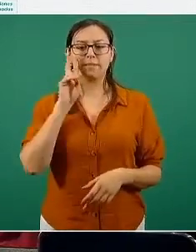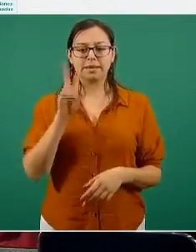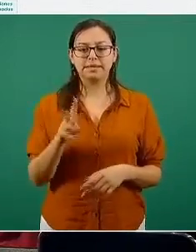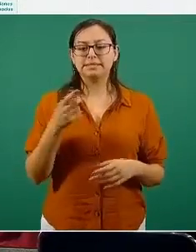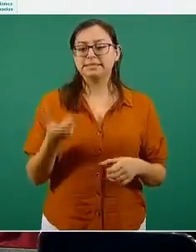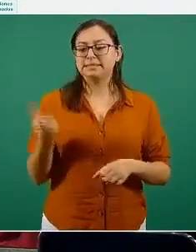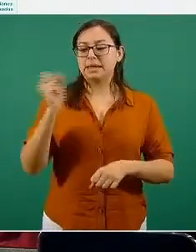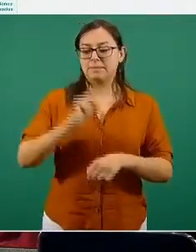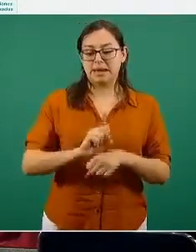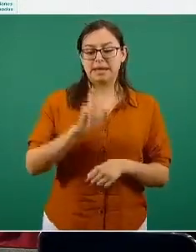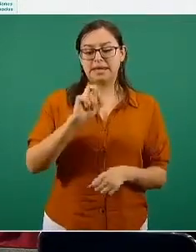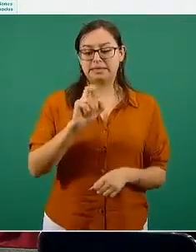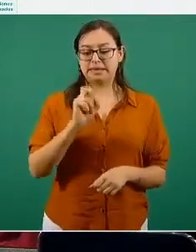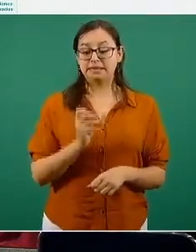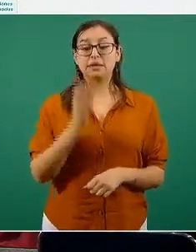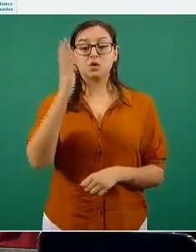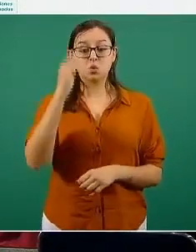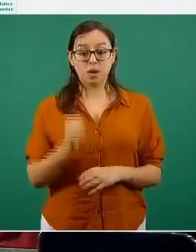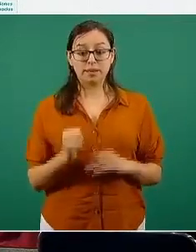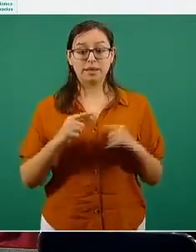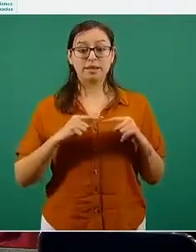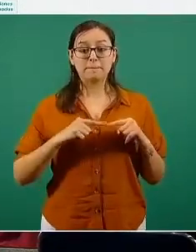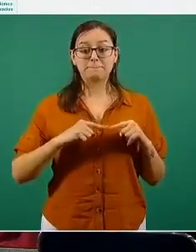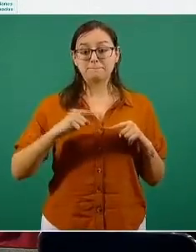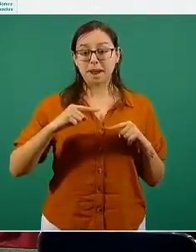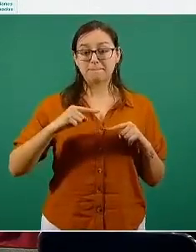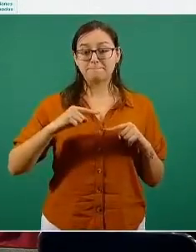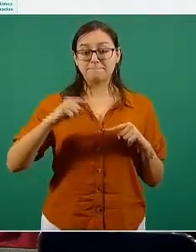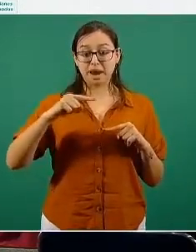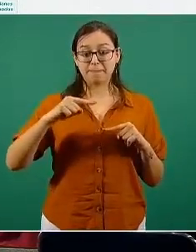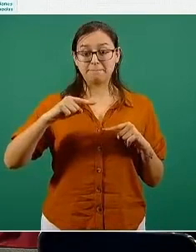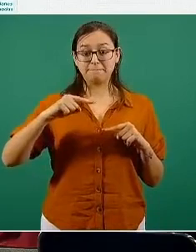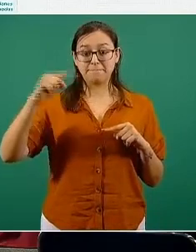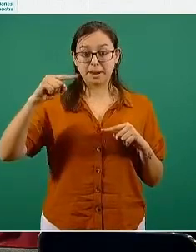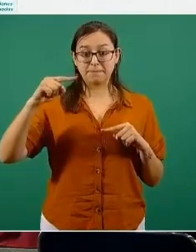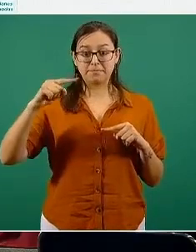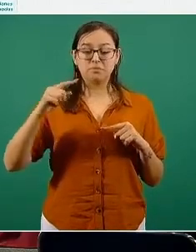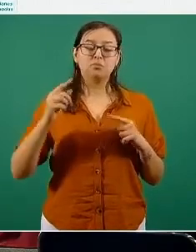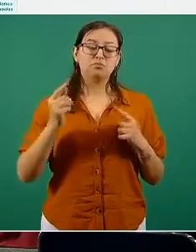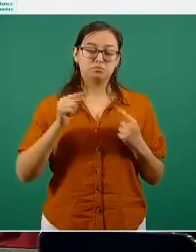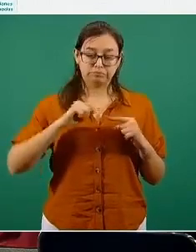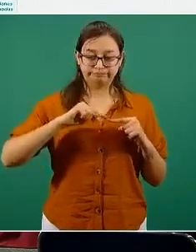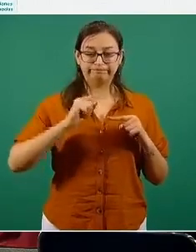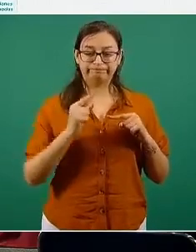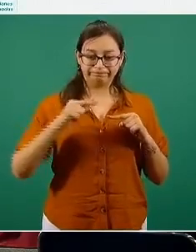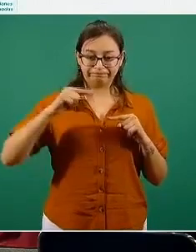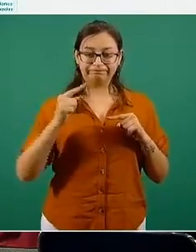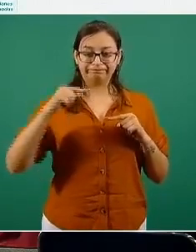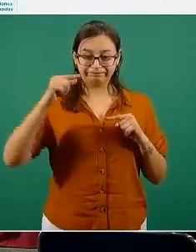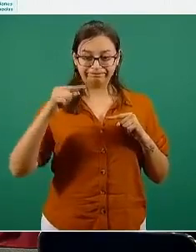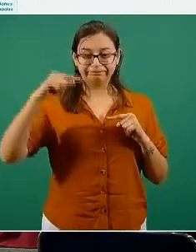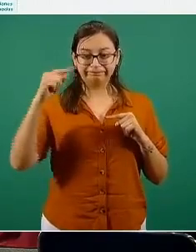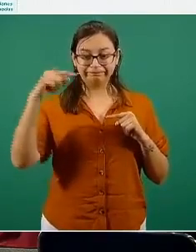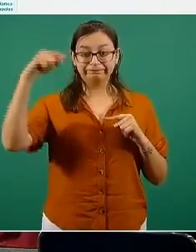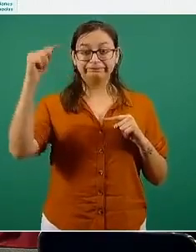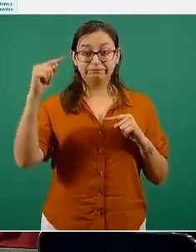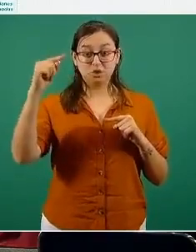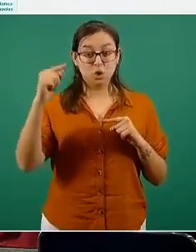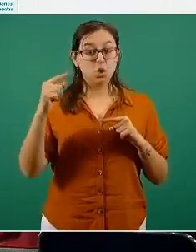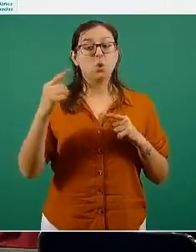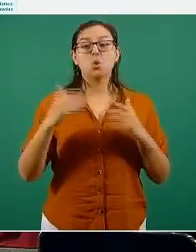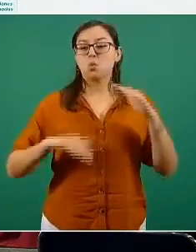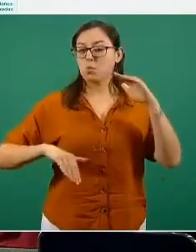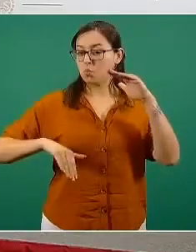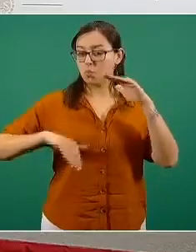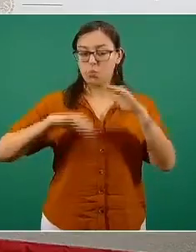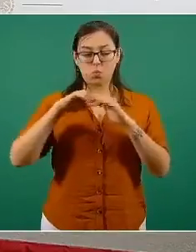39 con una subida prácticamente constante, poco irregular, pero constante, llegando a un nuevo pico